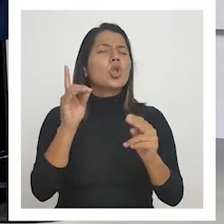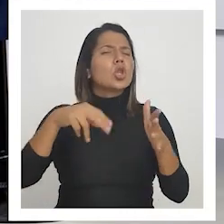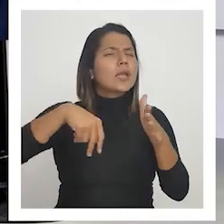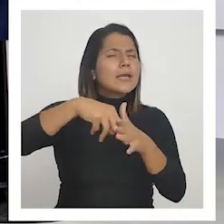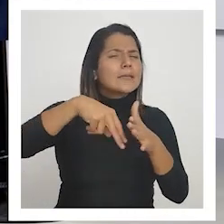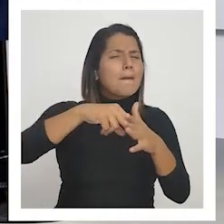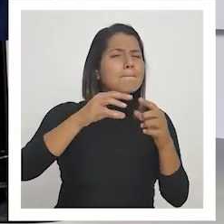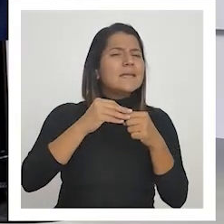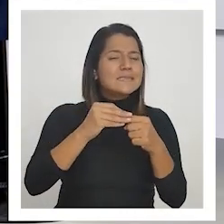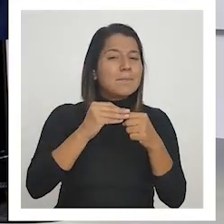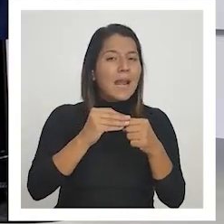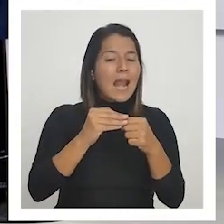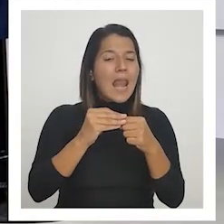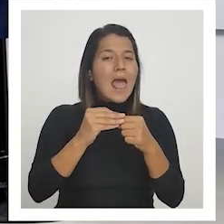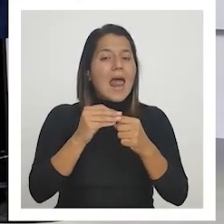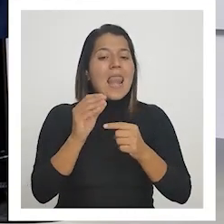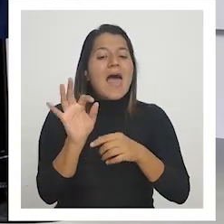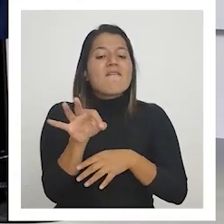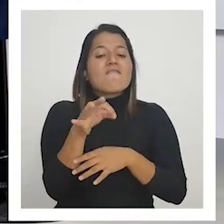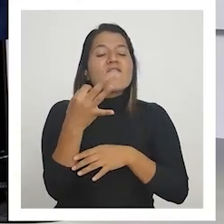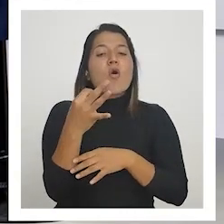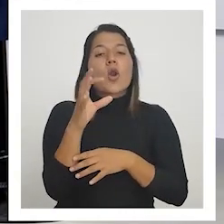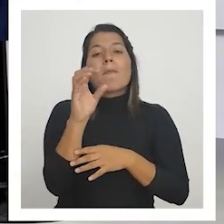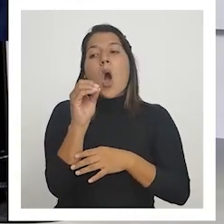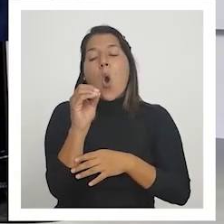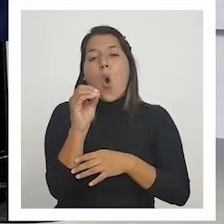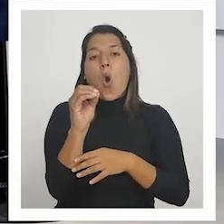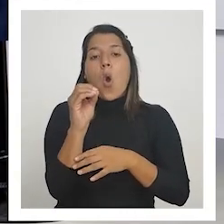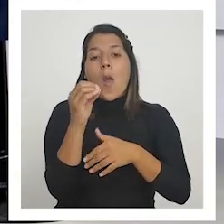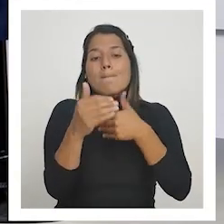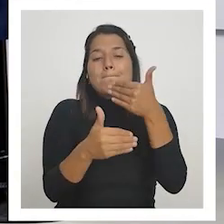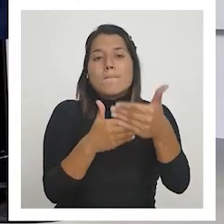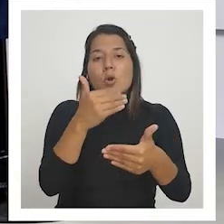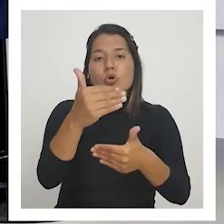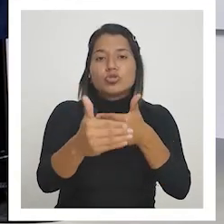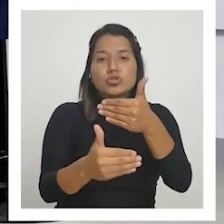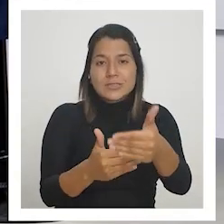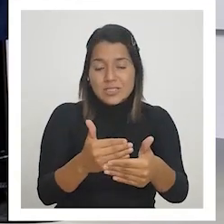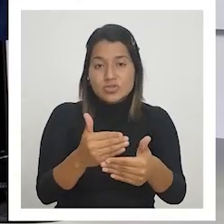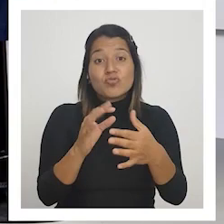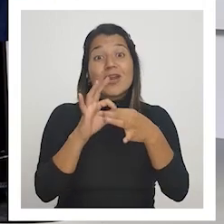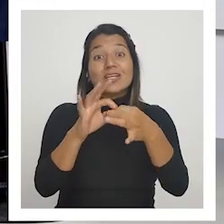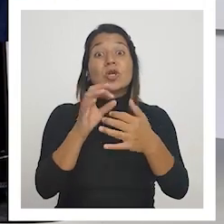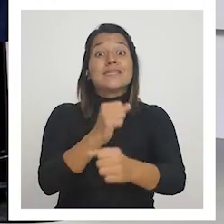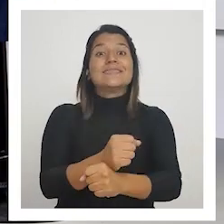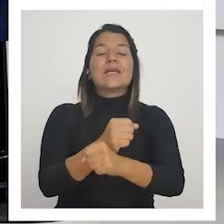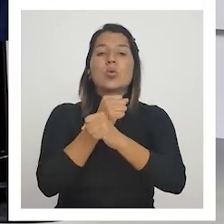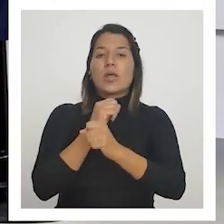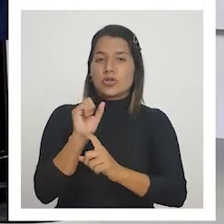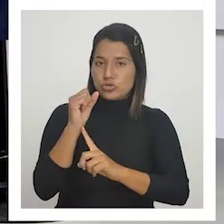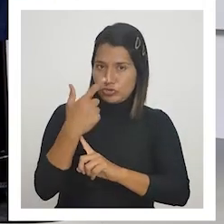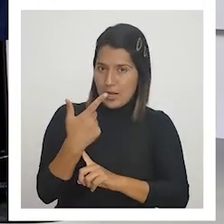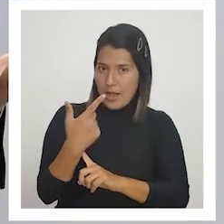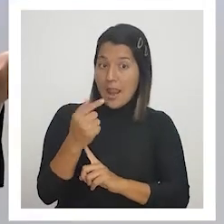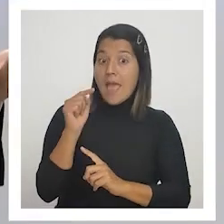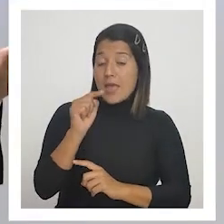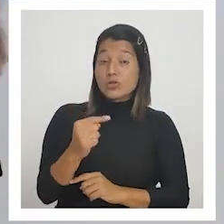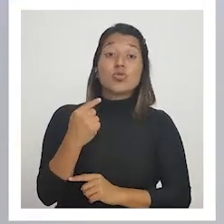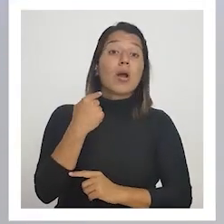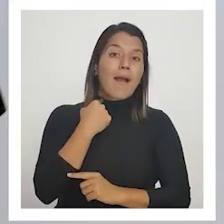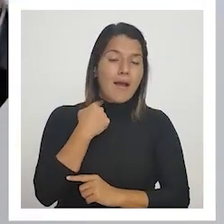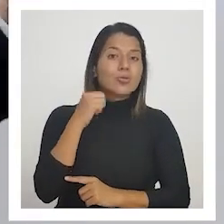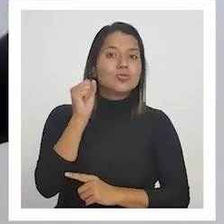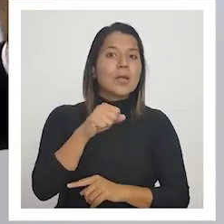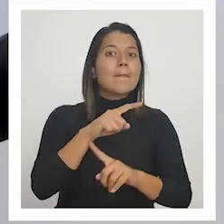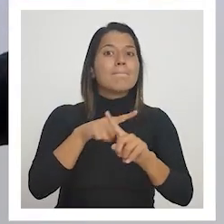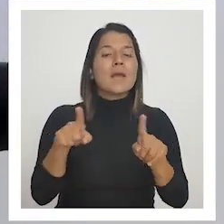hemos estructurado el sistema de la seguridad social, que no solamente es caro, sino que también es costoso para ingresar, ¿verdad?